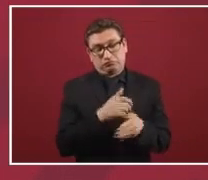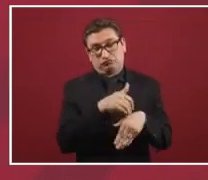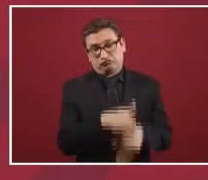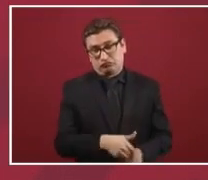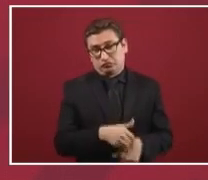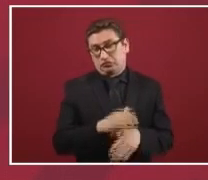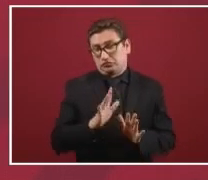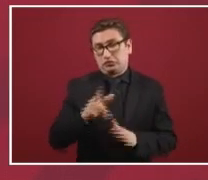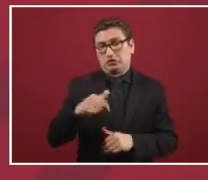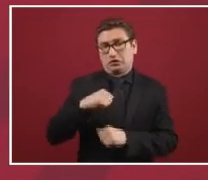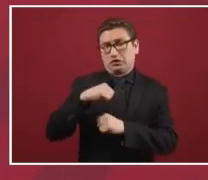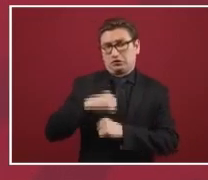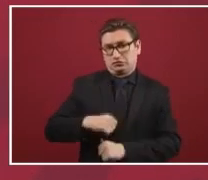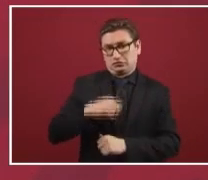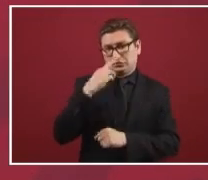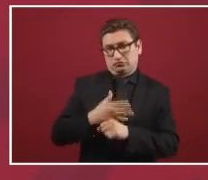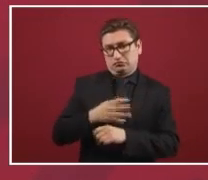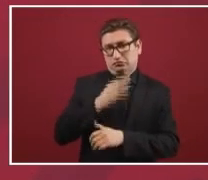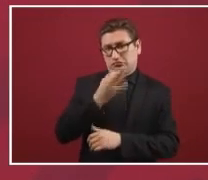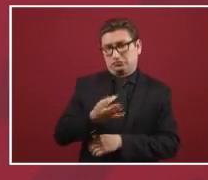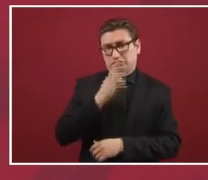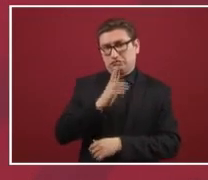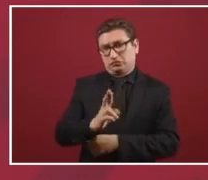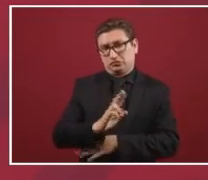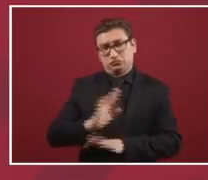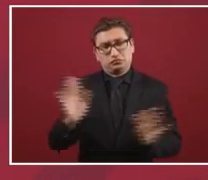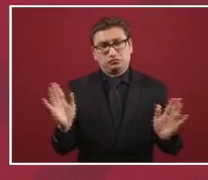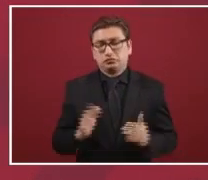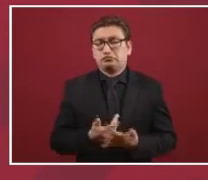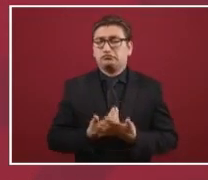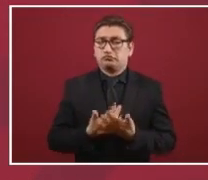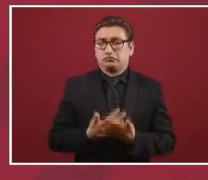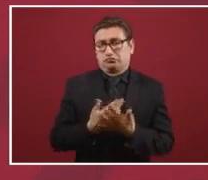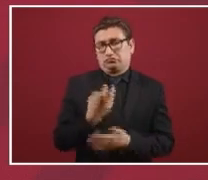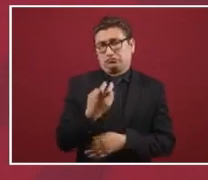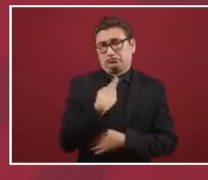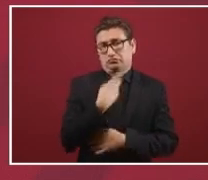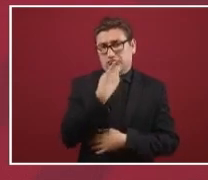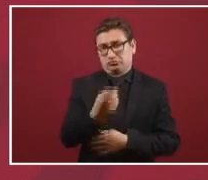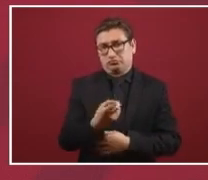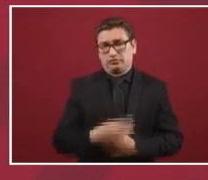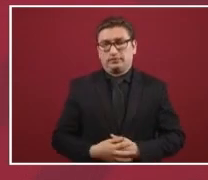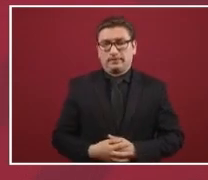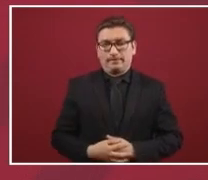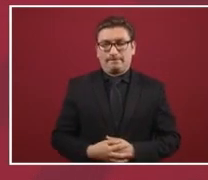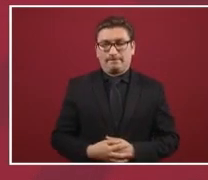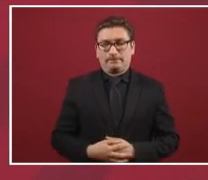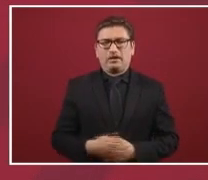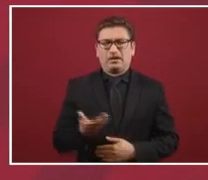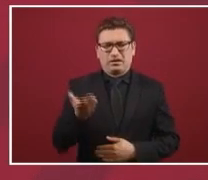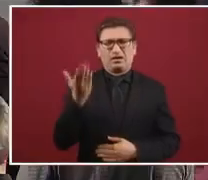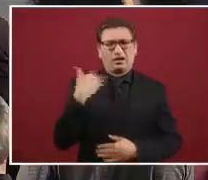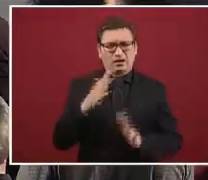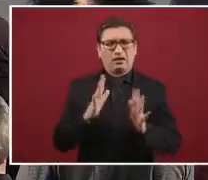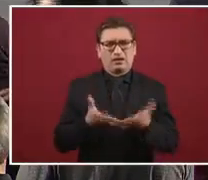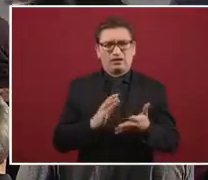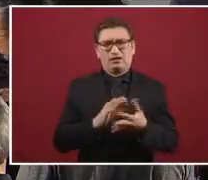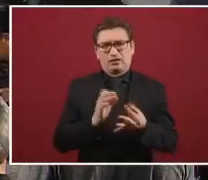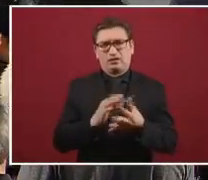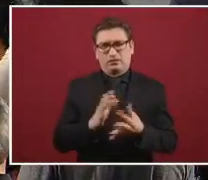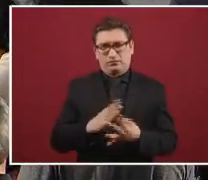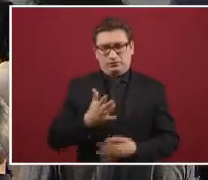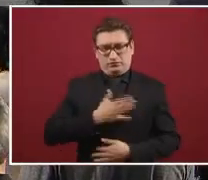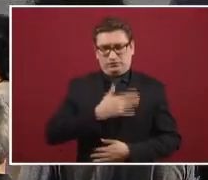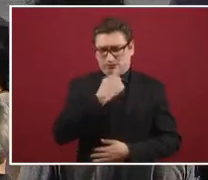la autoridad competente resuelva. Eso es lo que puedo comentar. Ya expresé mi